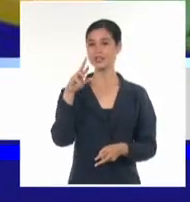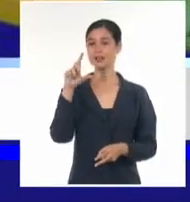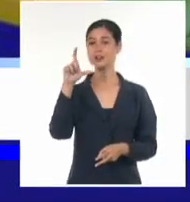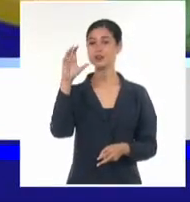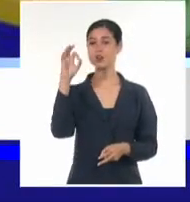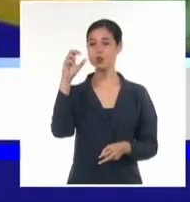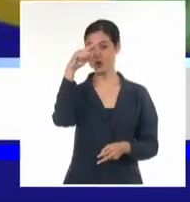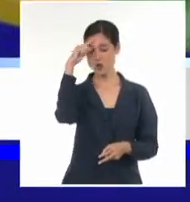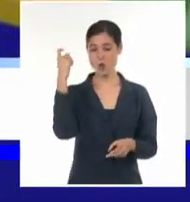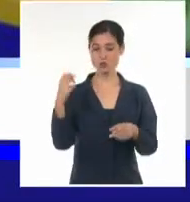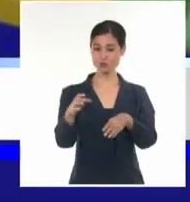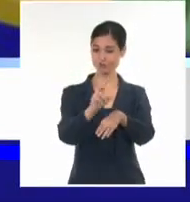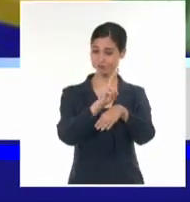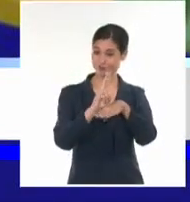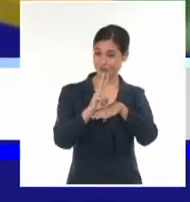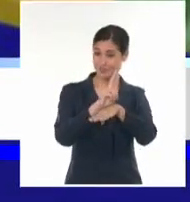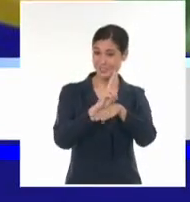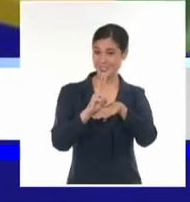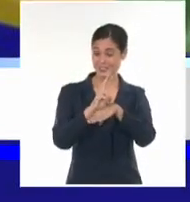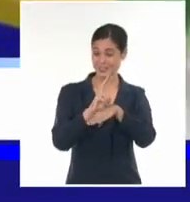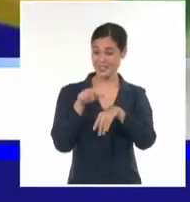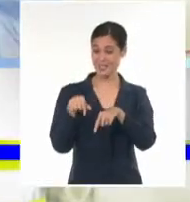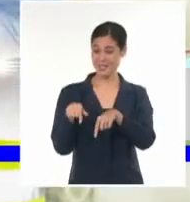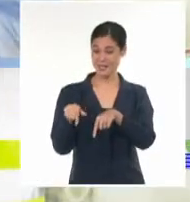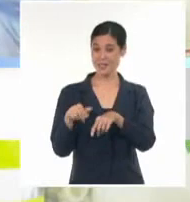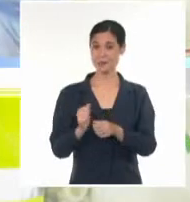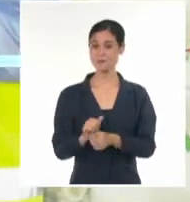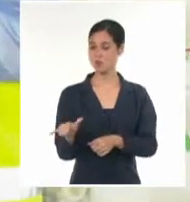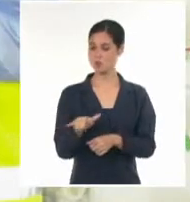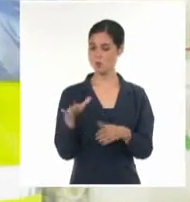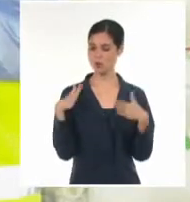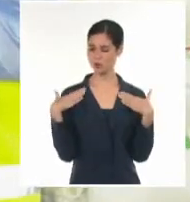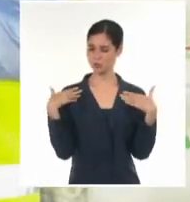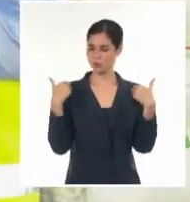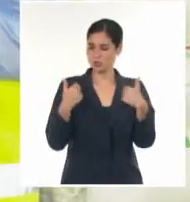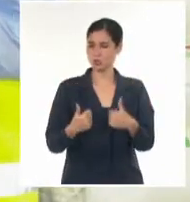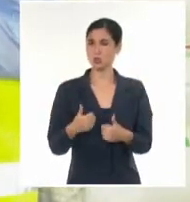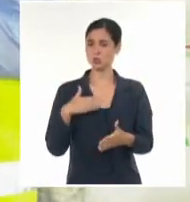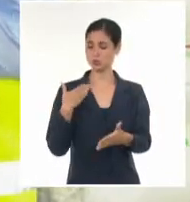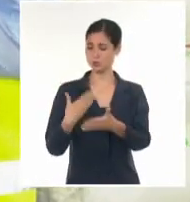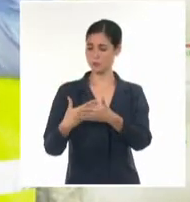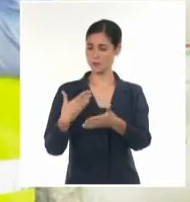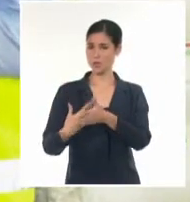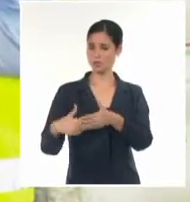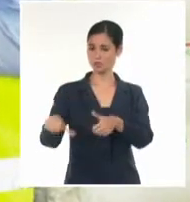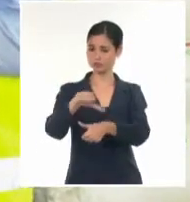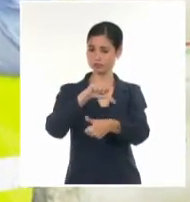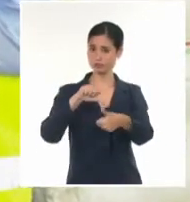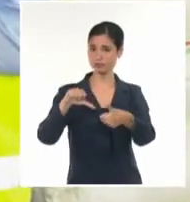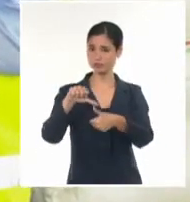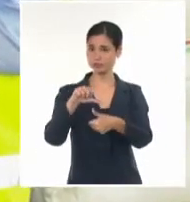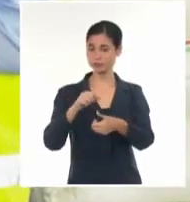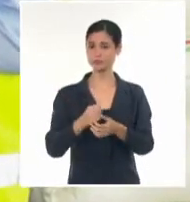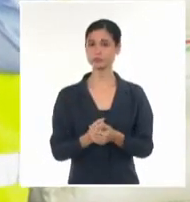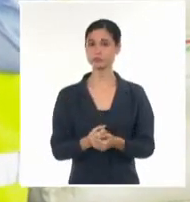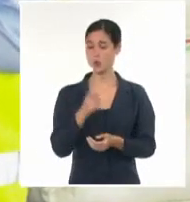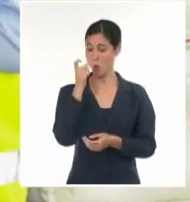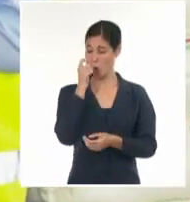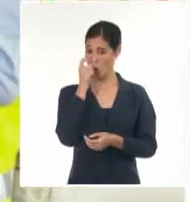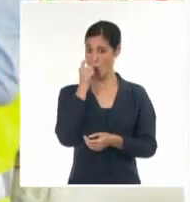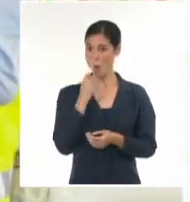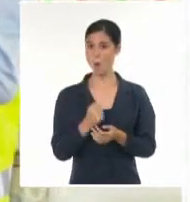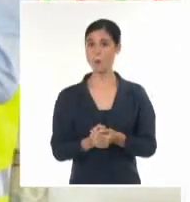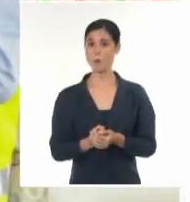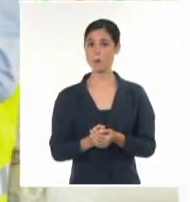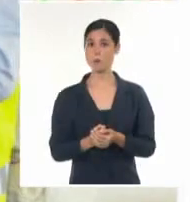honorable keal Peters y el director general del el grupo de empresas del Caribe Oriental señor Robert cato despidieron el buque que